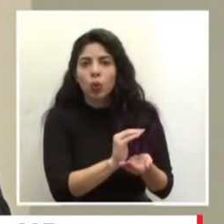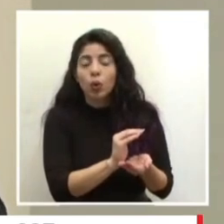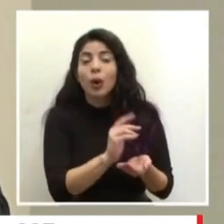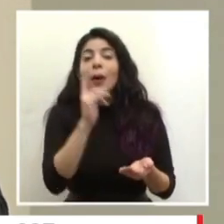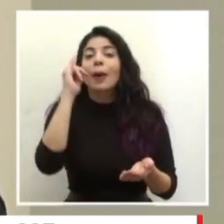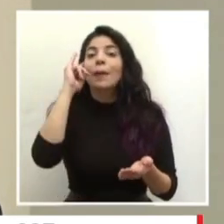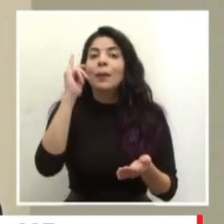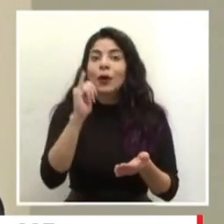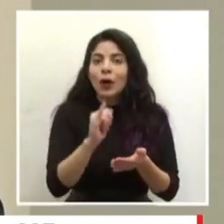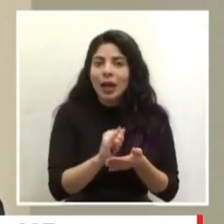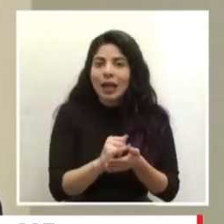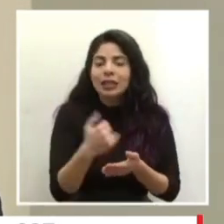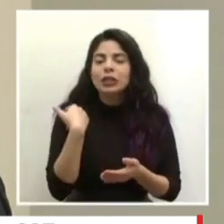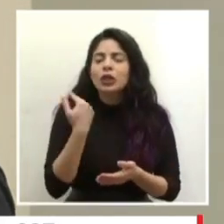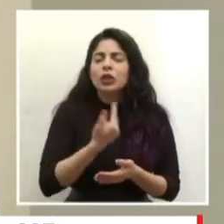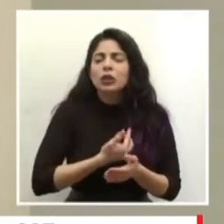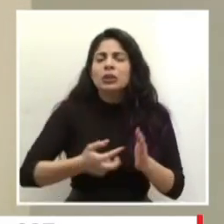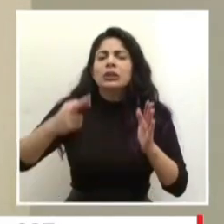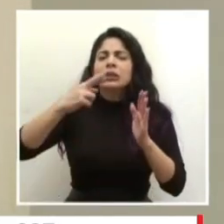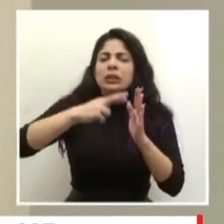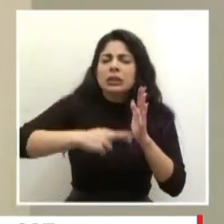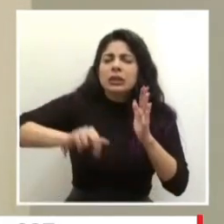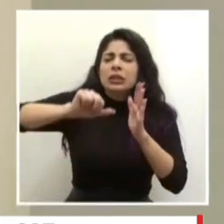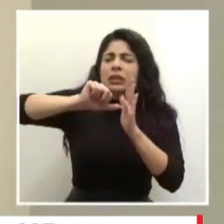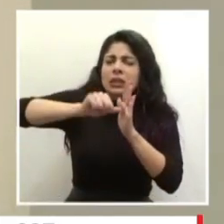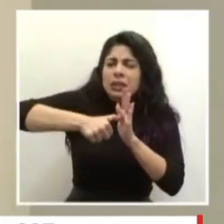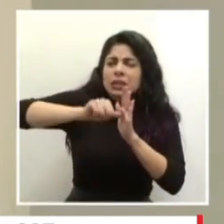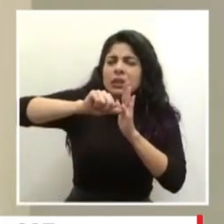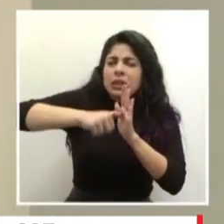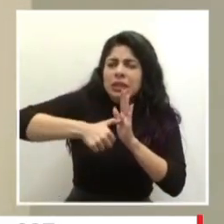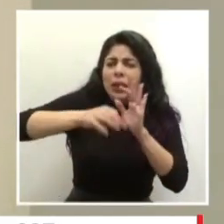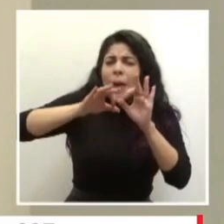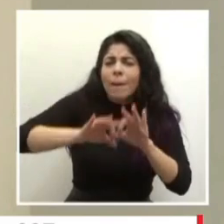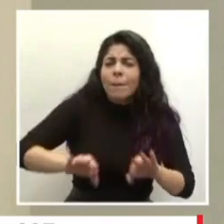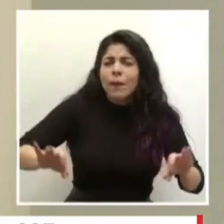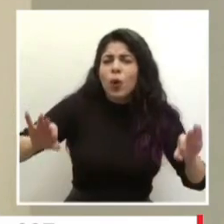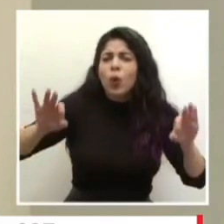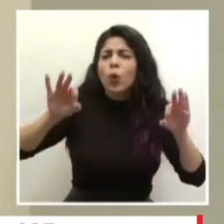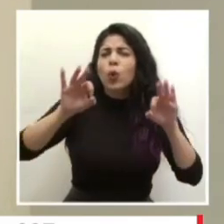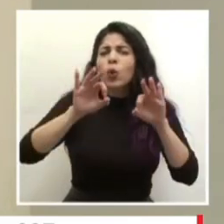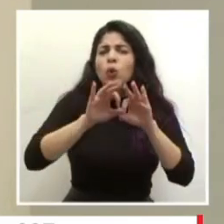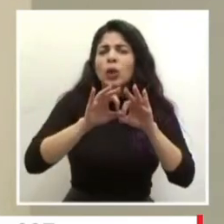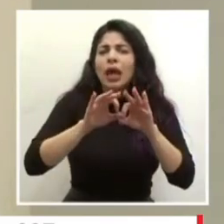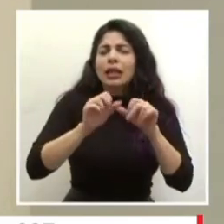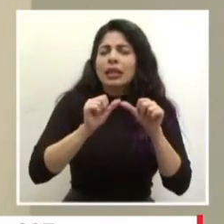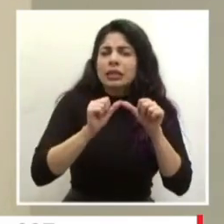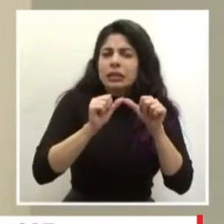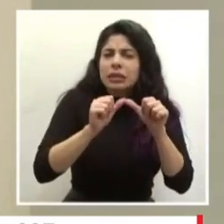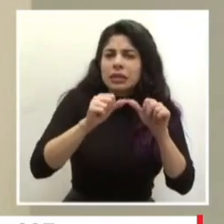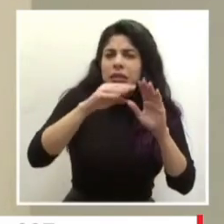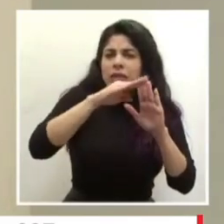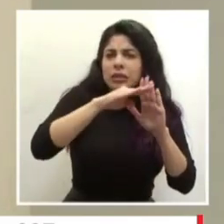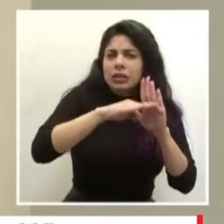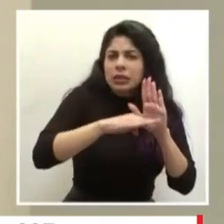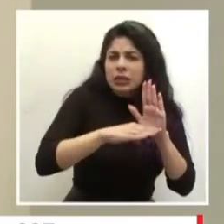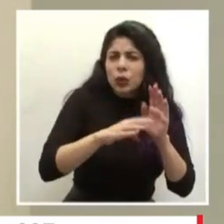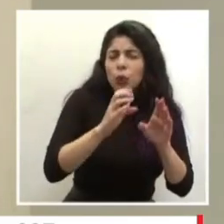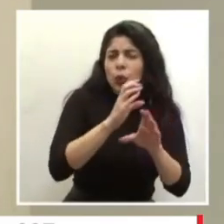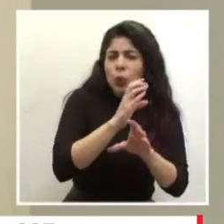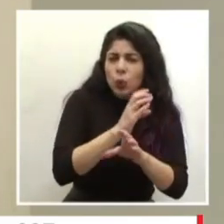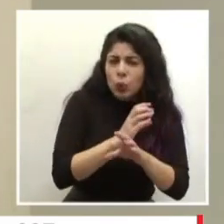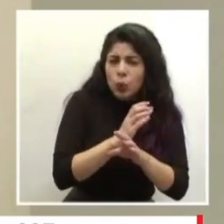eso hacemos tanto énfasis y subrayamos tan importante el seguir con las medidas, con el